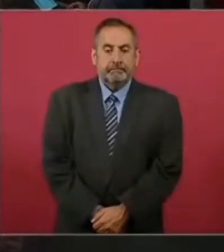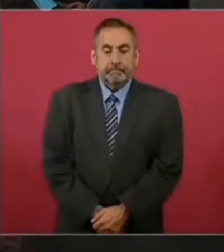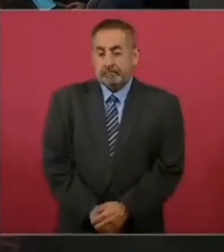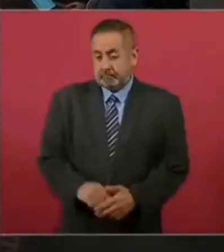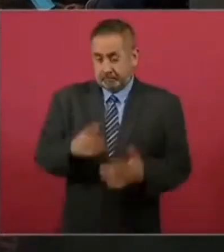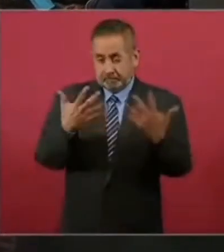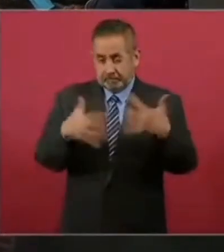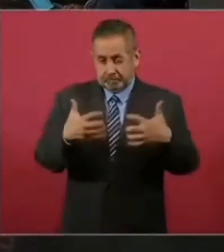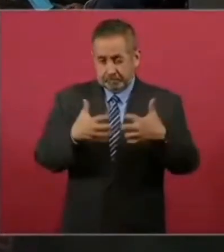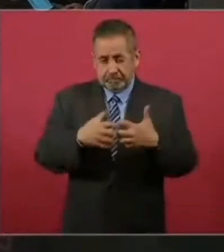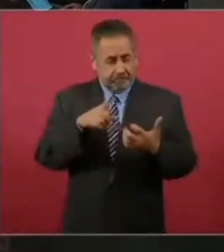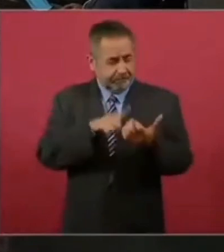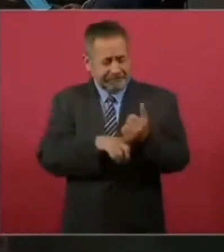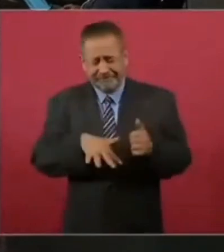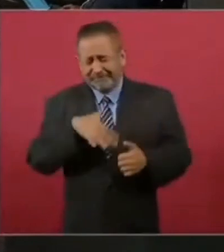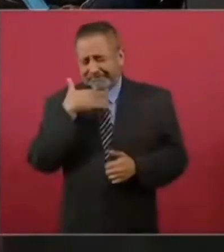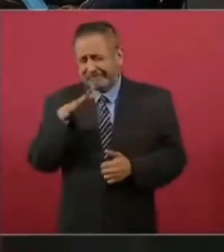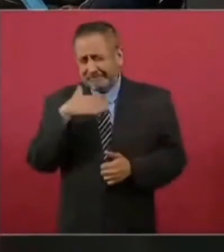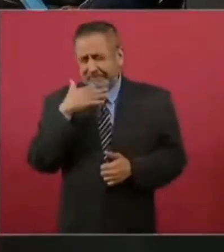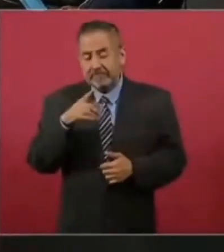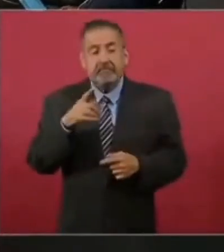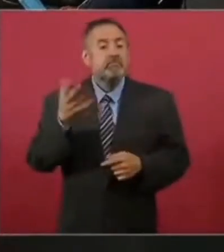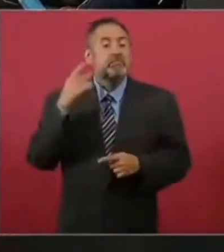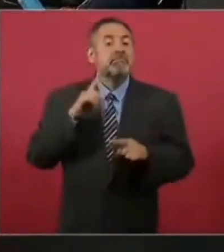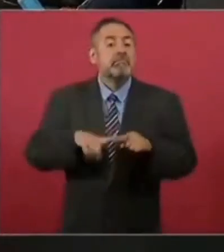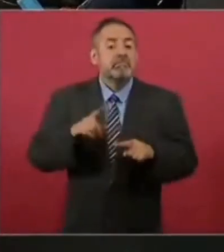México, en el mundo, era Pemex.